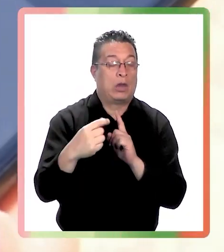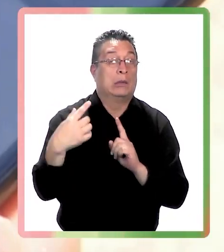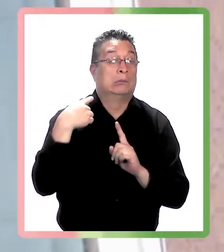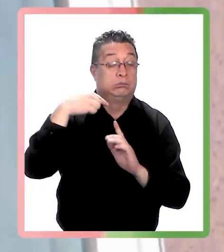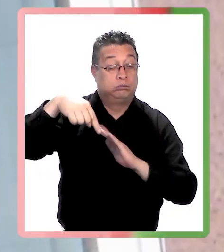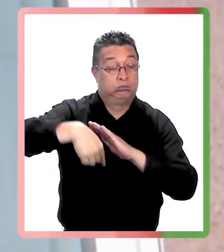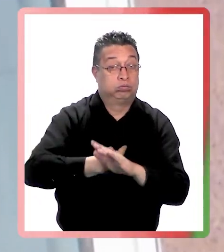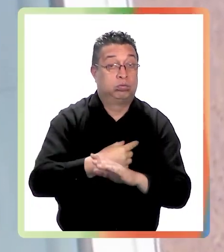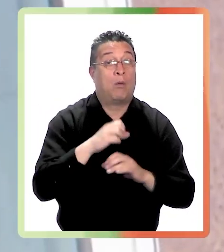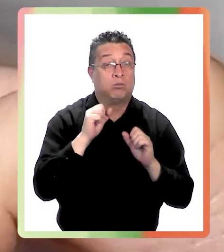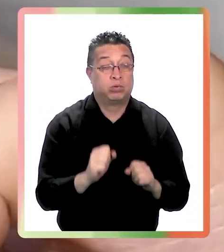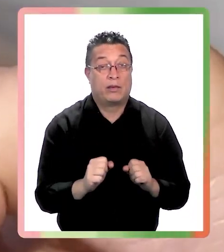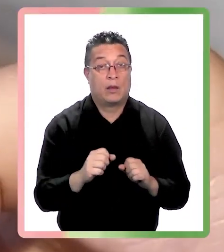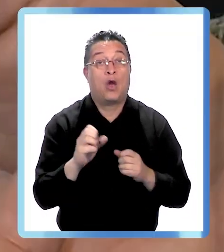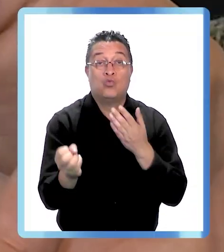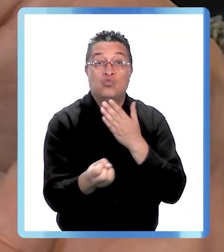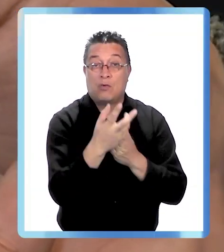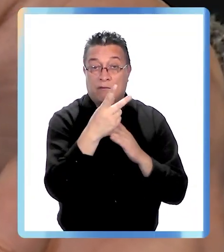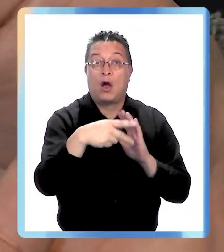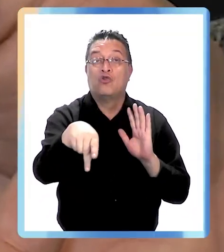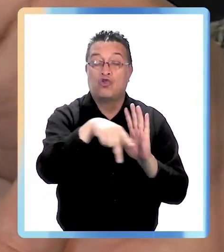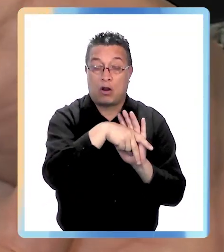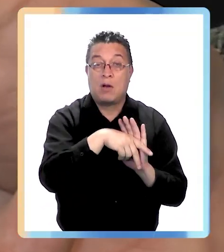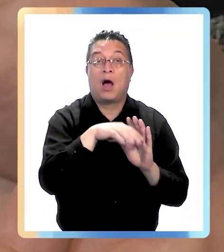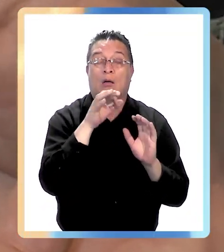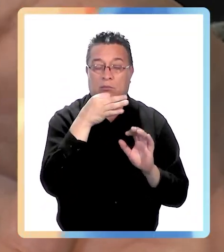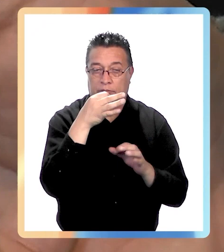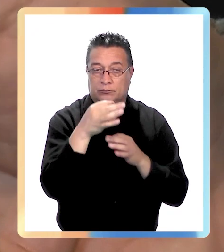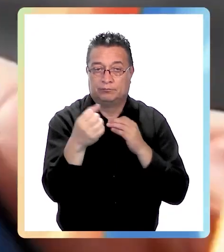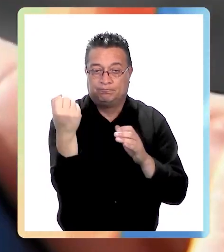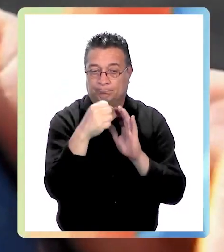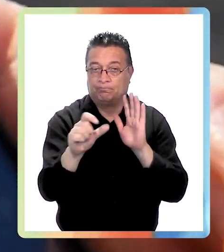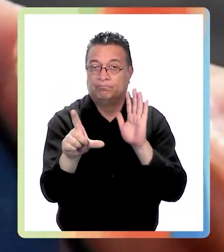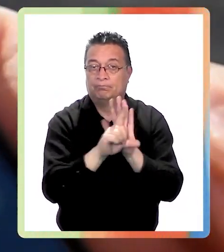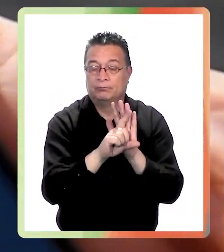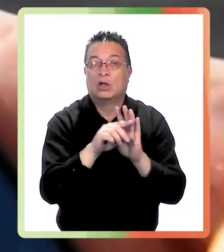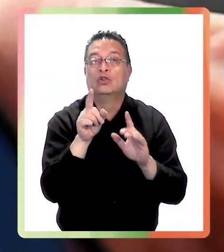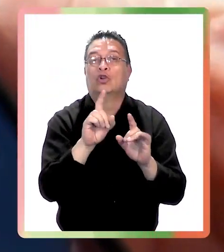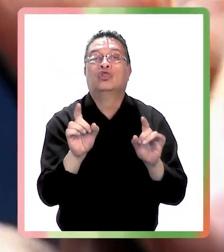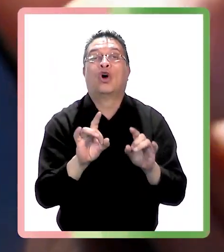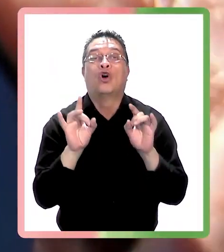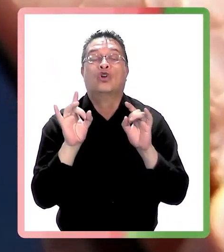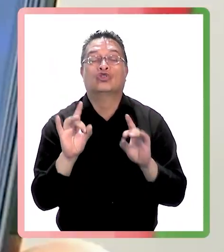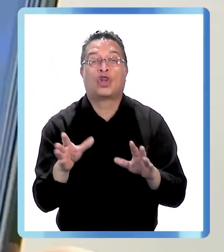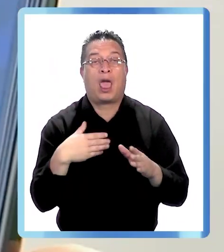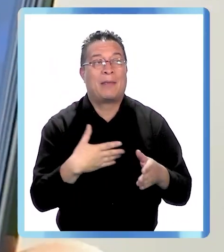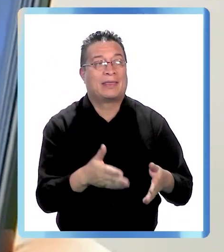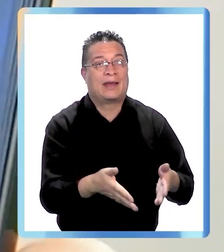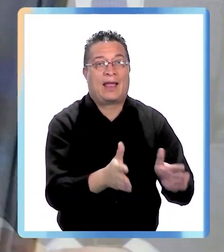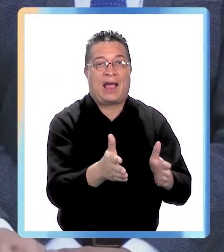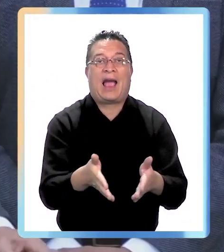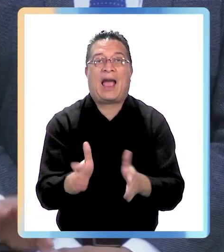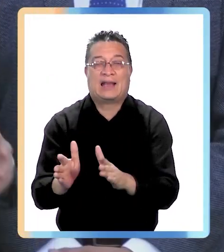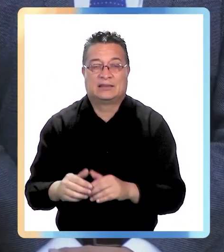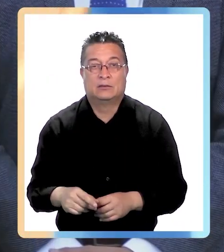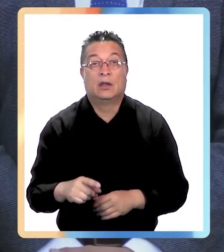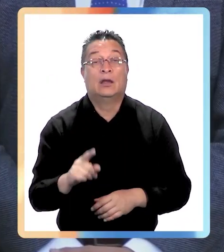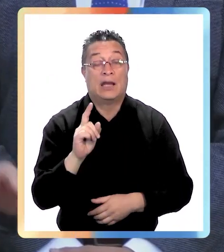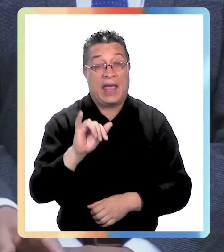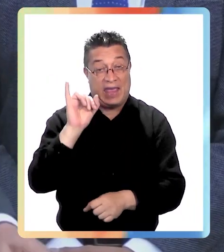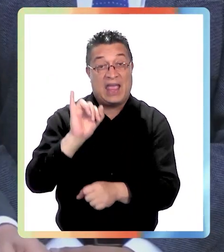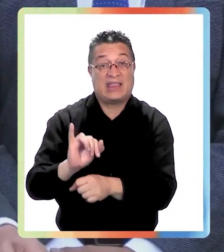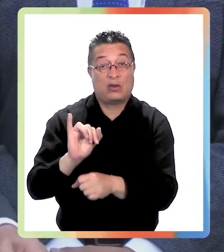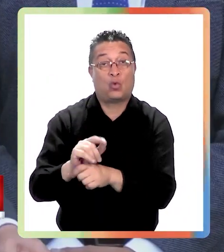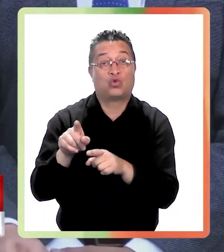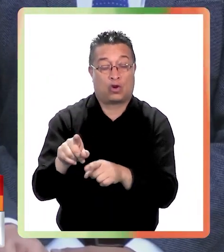del cibercrimen. Una nueva normativa que da cuenta de que los delitos no solo se cometen en las calles. Una